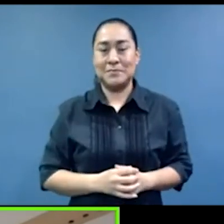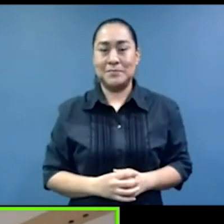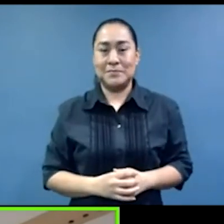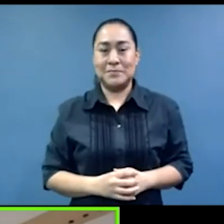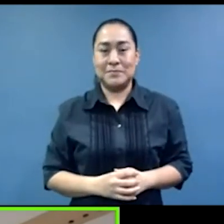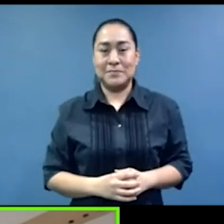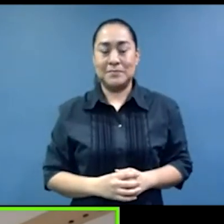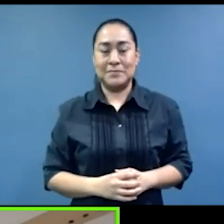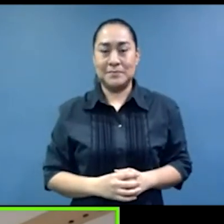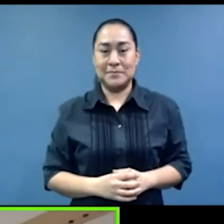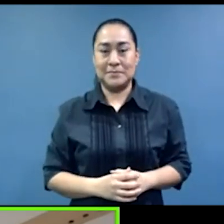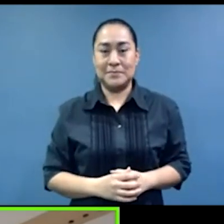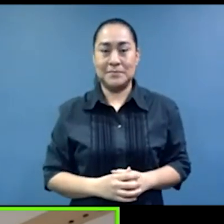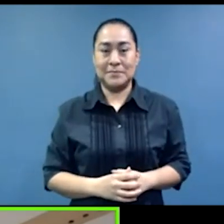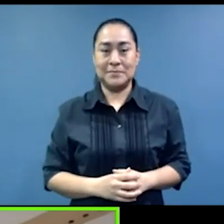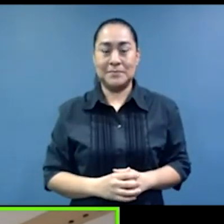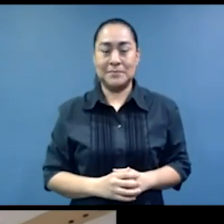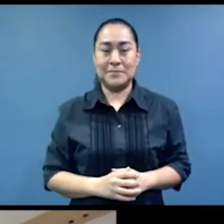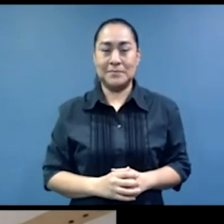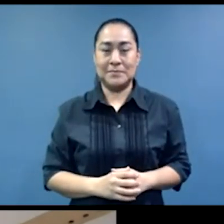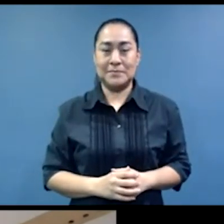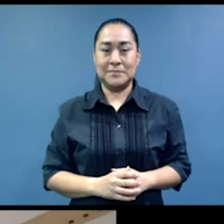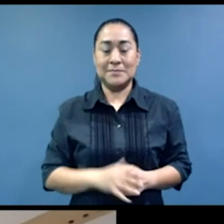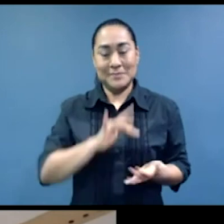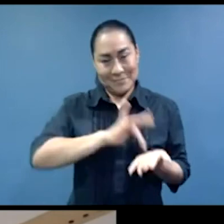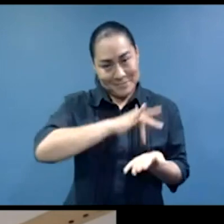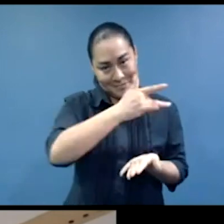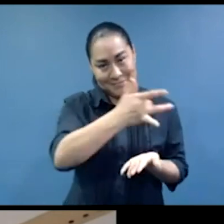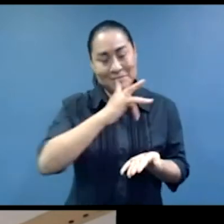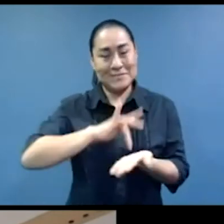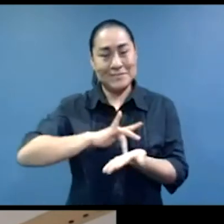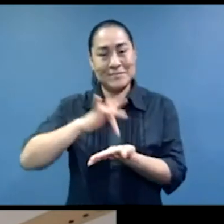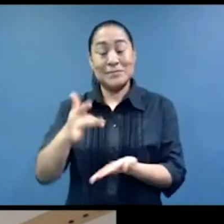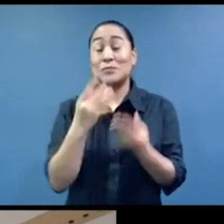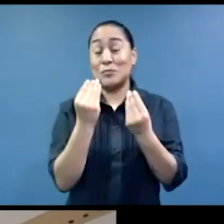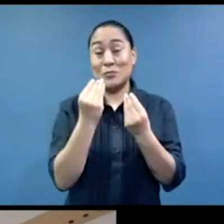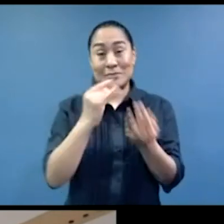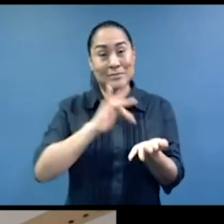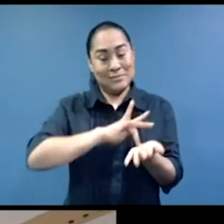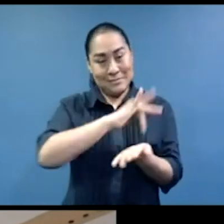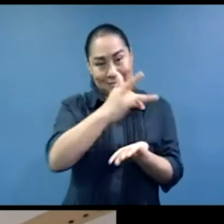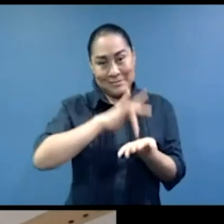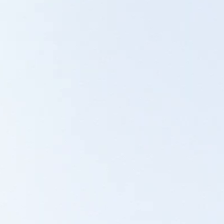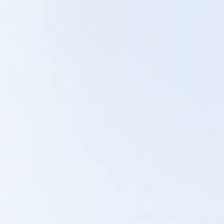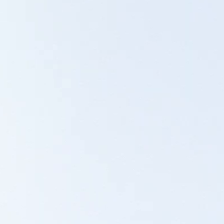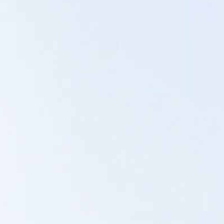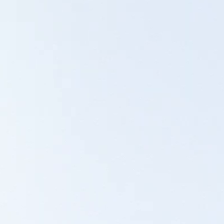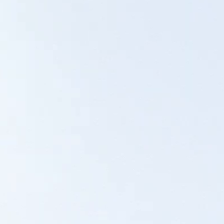Gracias. Muchísimas gracias a ustedes.